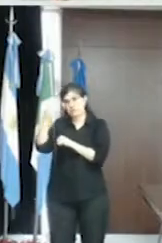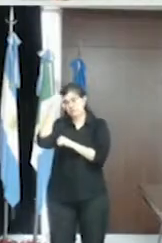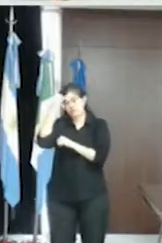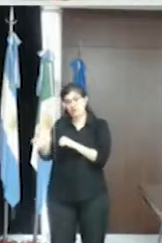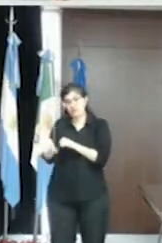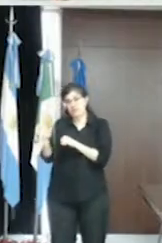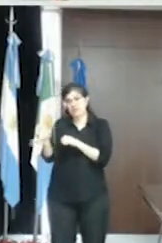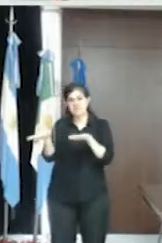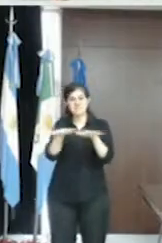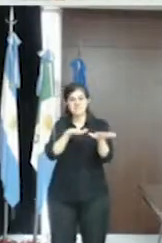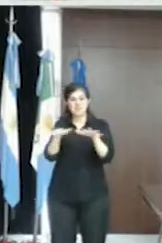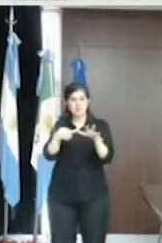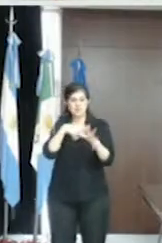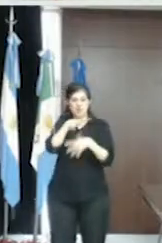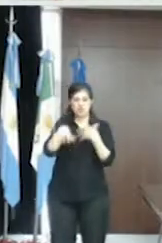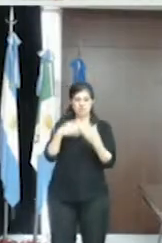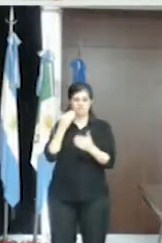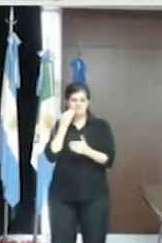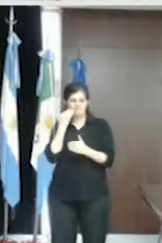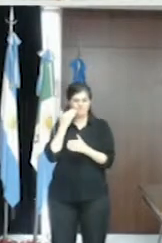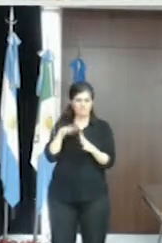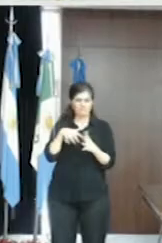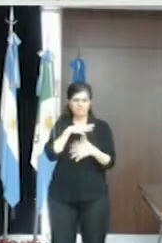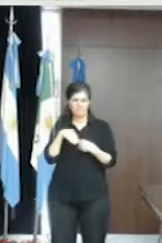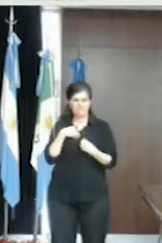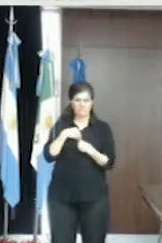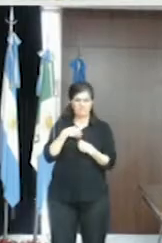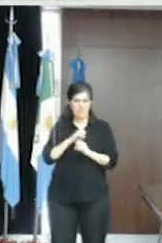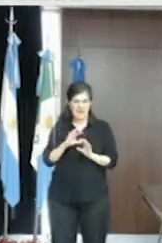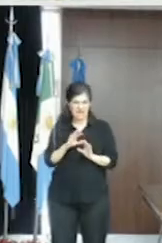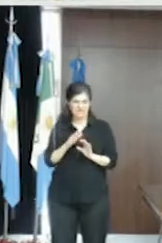malestar y resentimiento. Tenemos que estar atentos a que estas cosas pasan